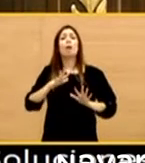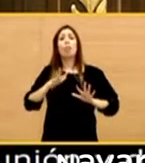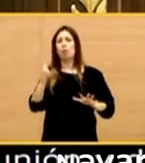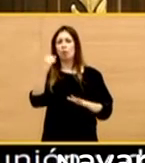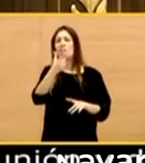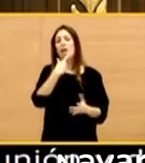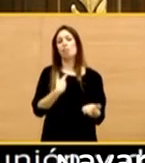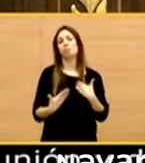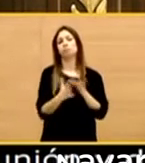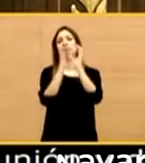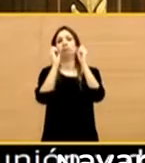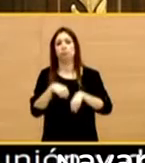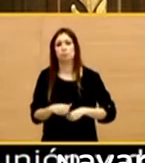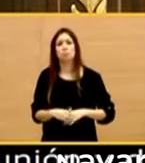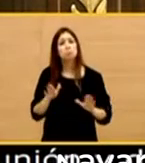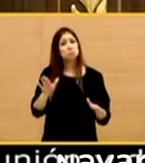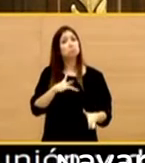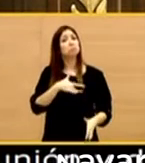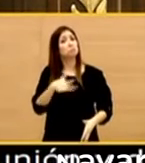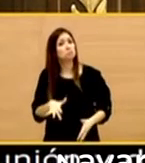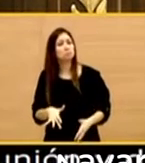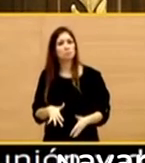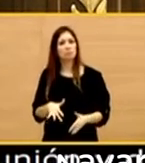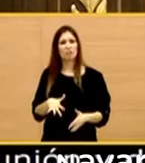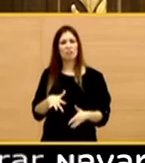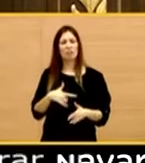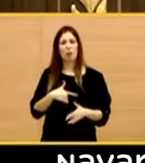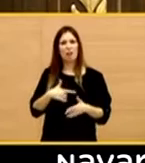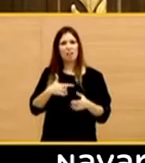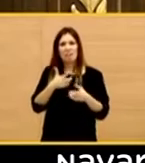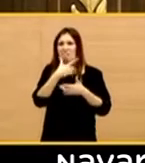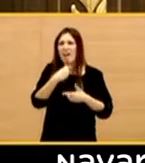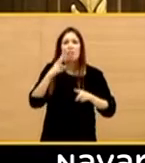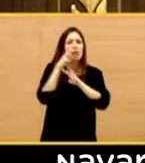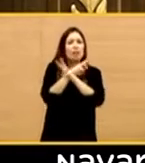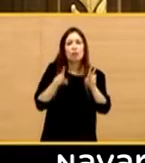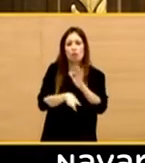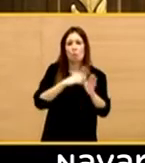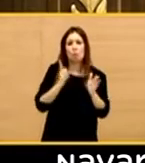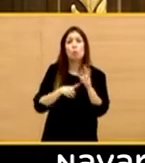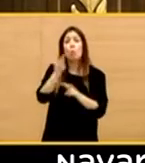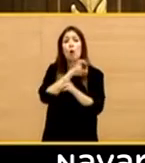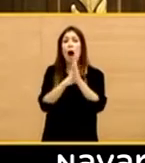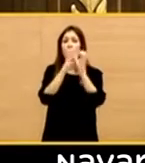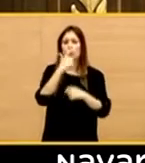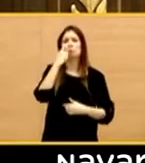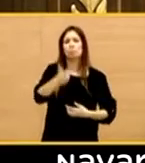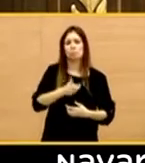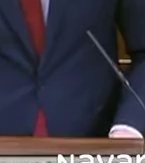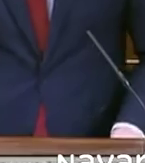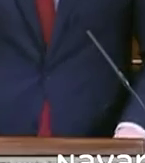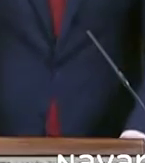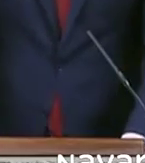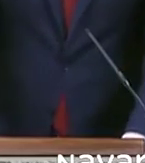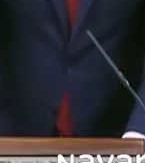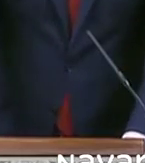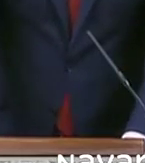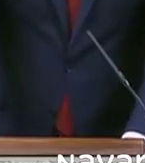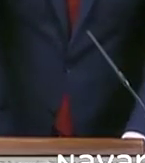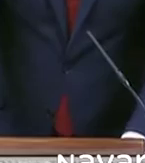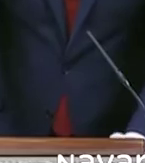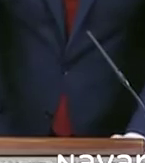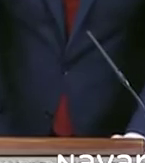Con generosidad, sin visiones miopes, en busca de acuerdos duraderos que sienten las bases para una España mejor. Ahí tenemos el discurso